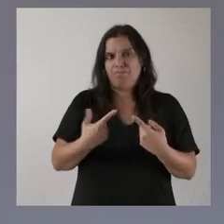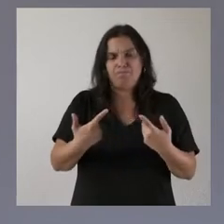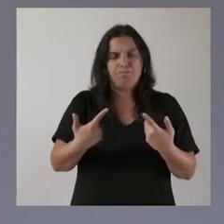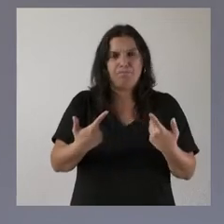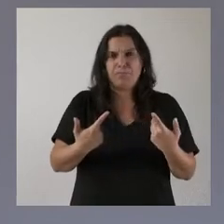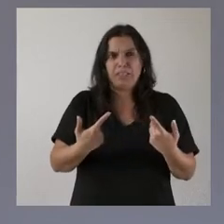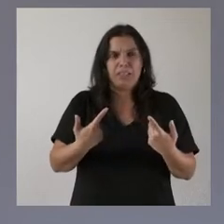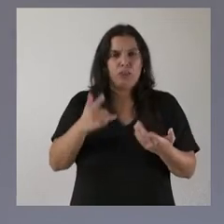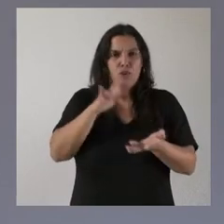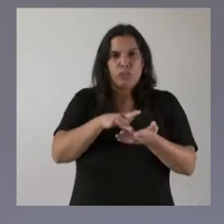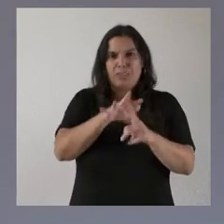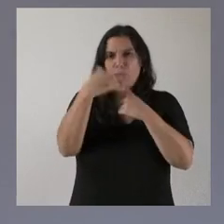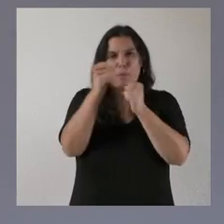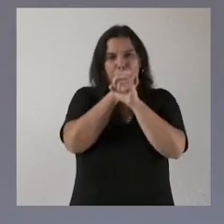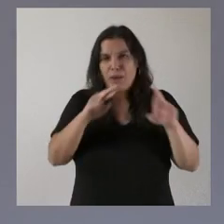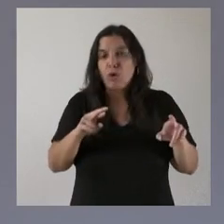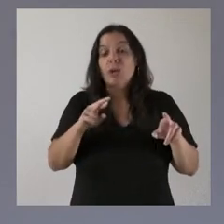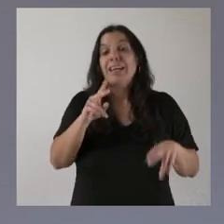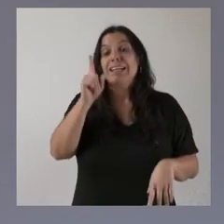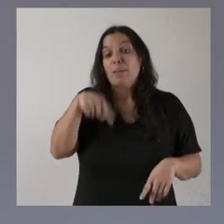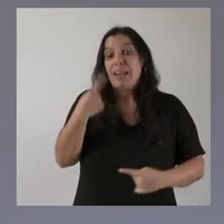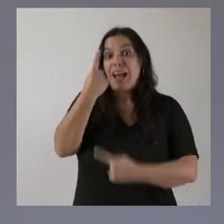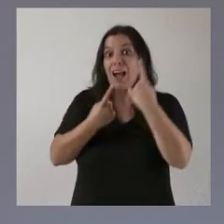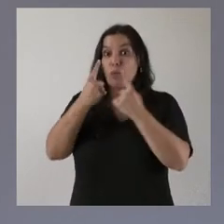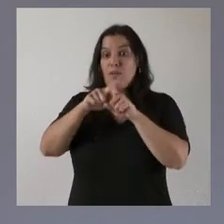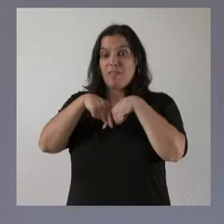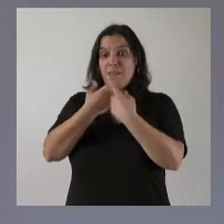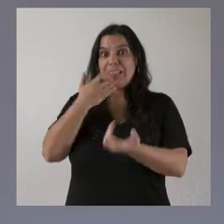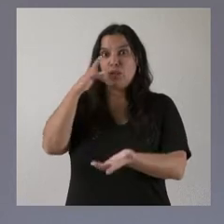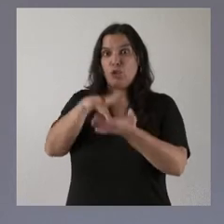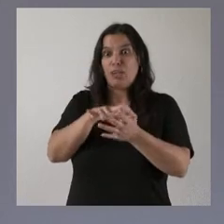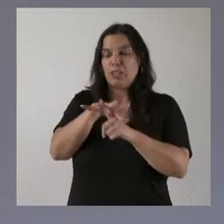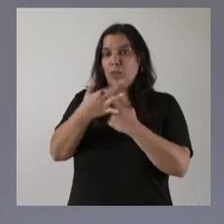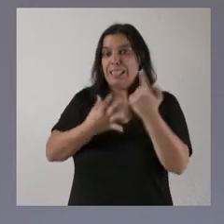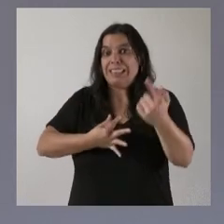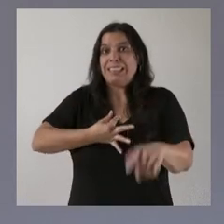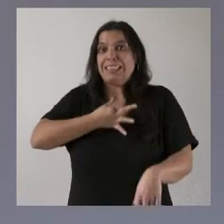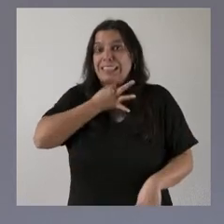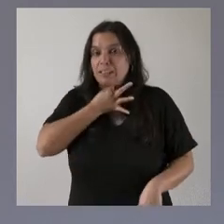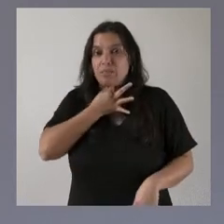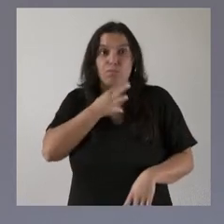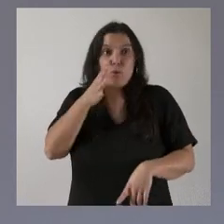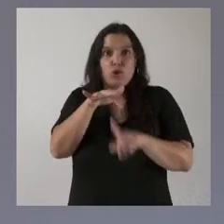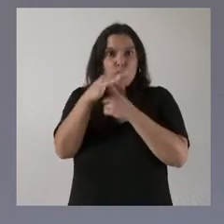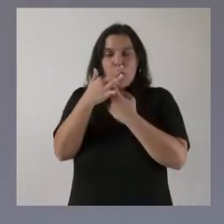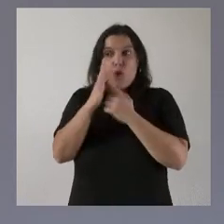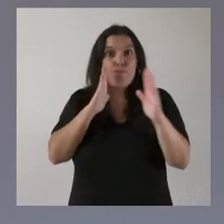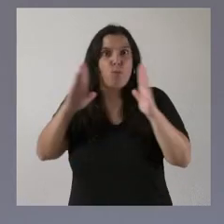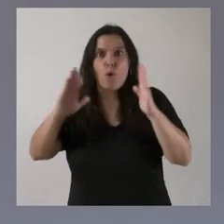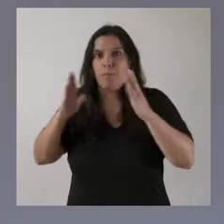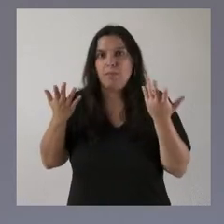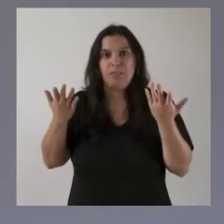y por otro lado que familias que están en esa situación límite y que por circunstancias puntuales